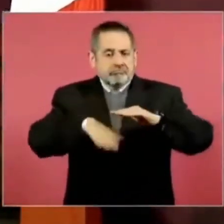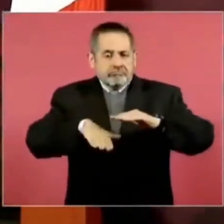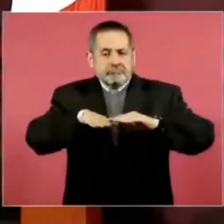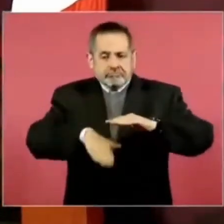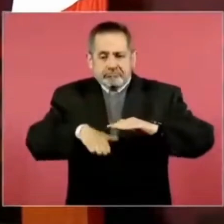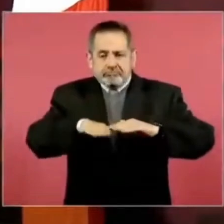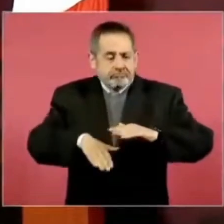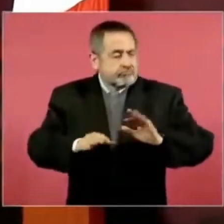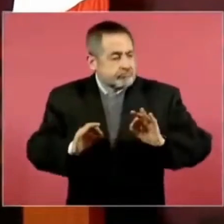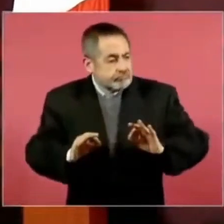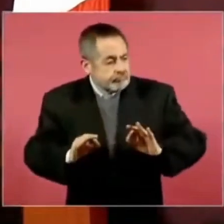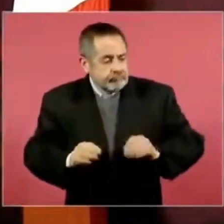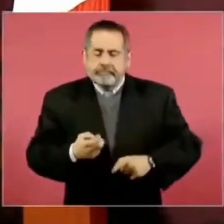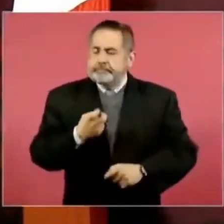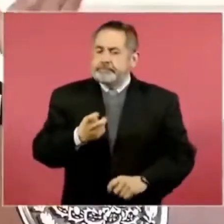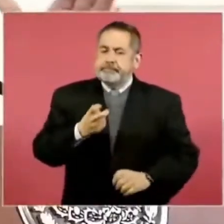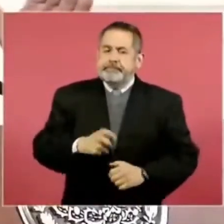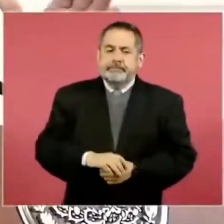Y tenemos que cuidar